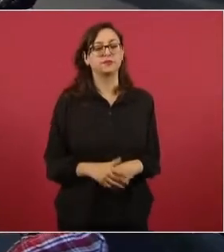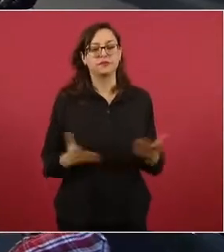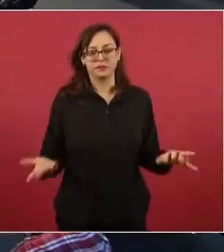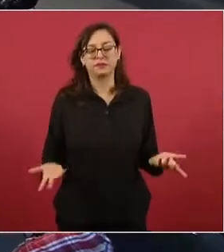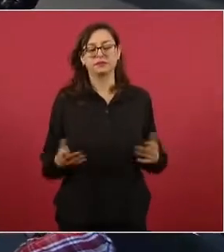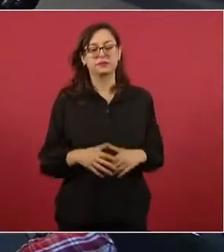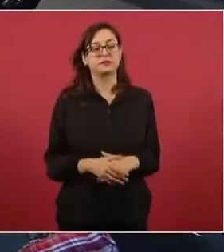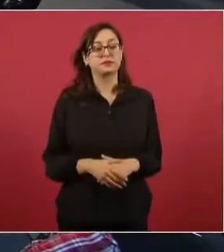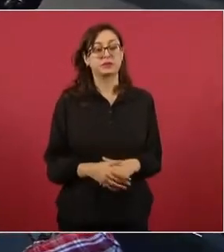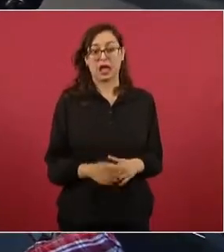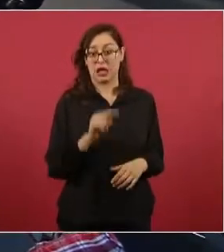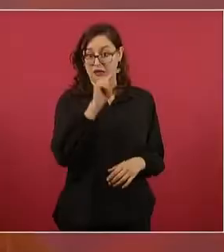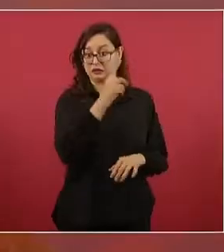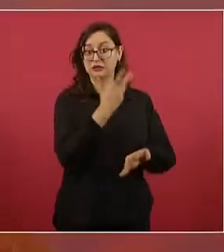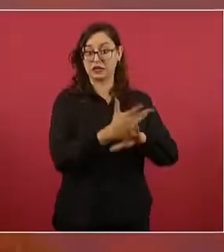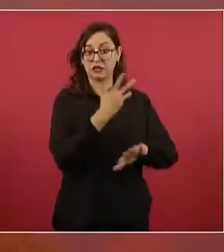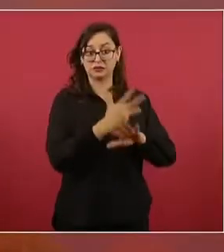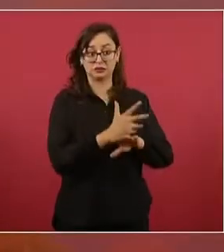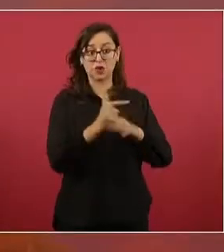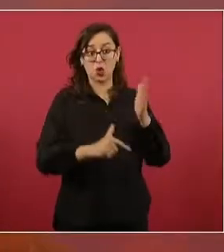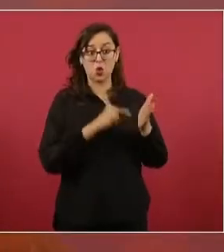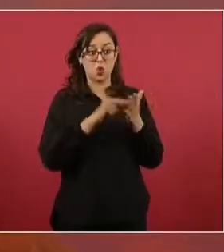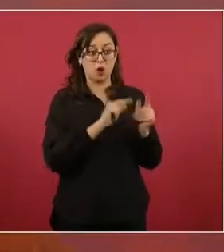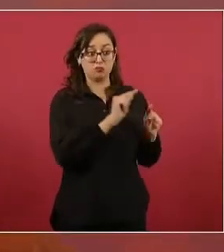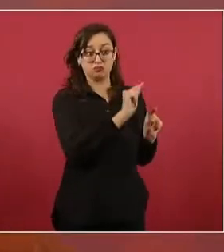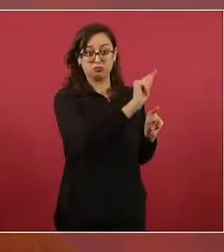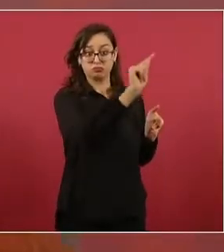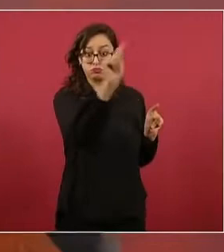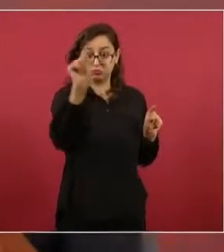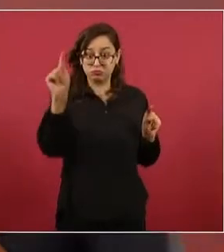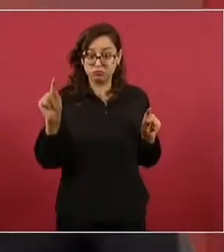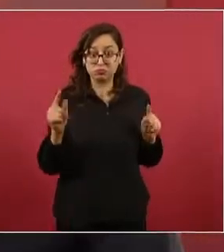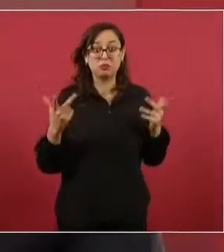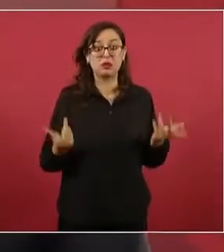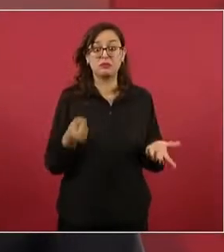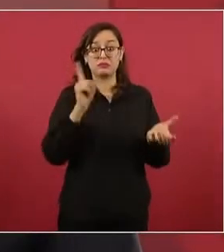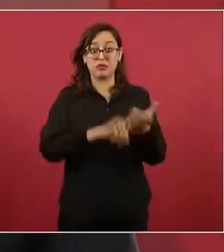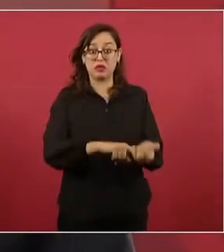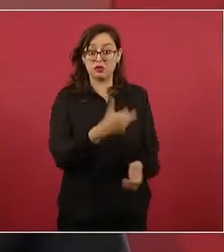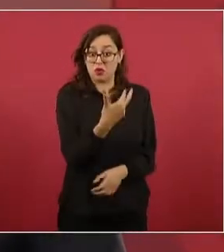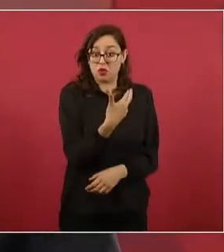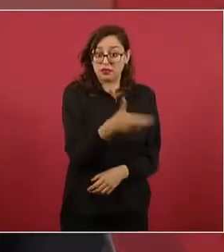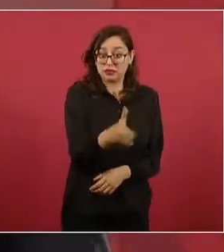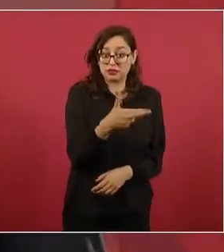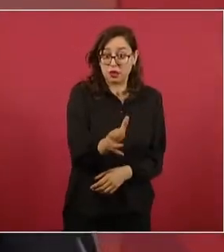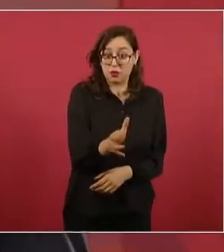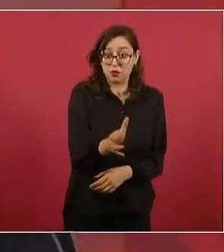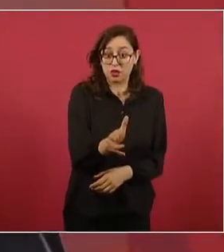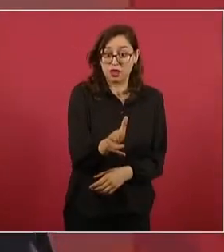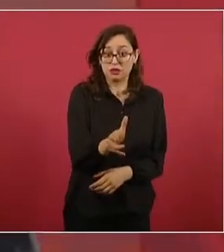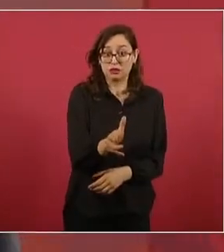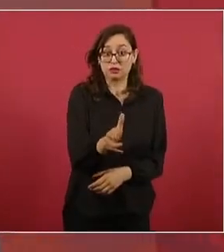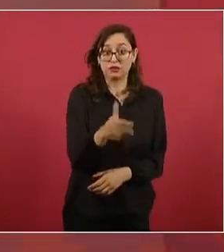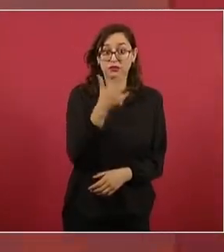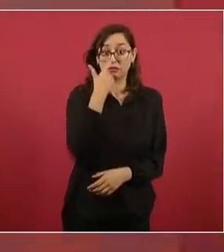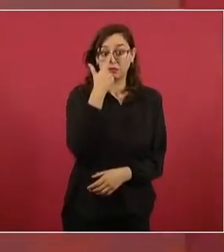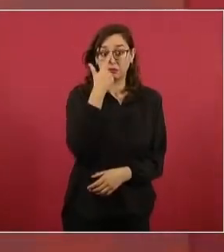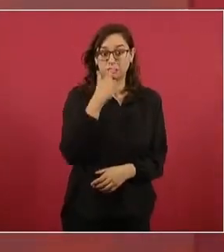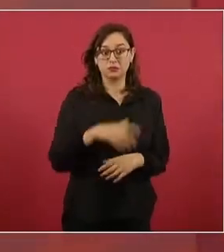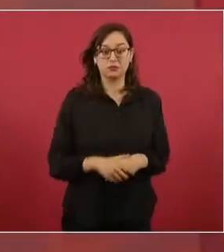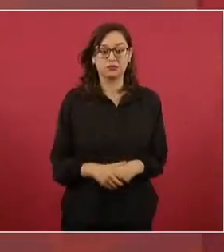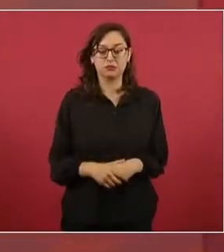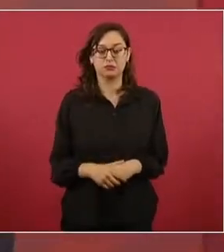lugares en donde se llega a un restaurante, Sí. Y solo